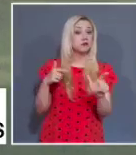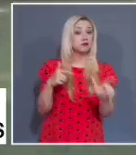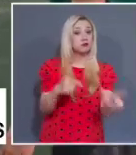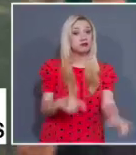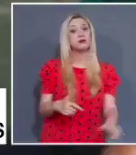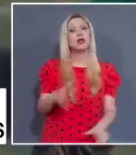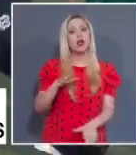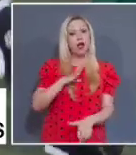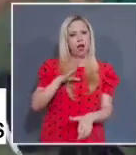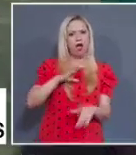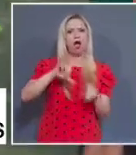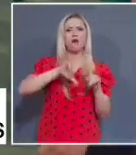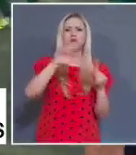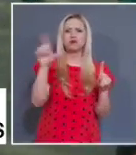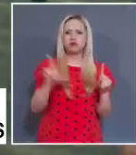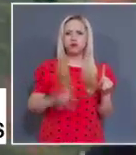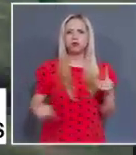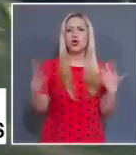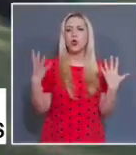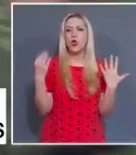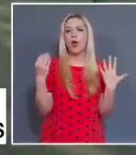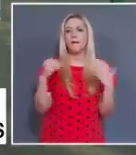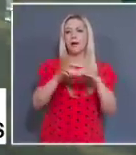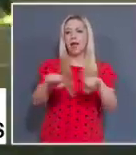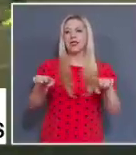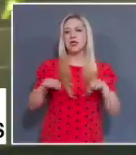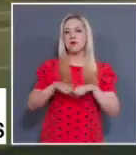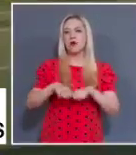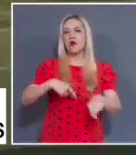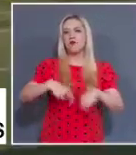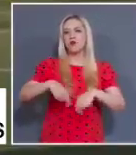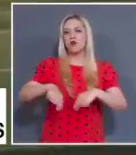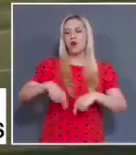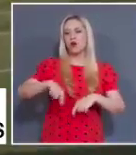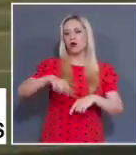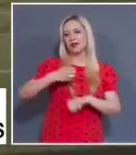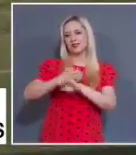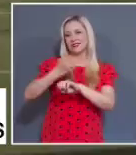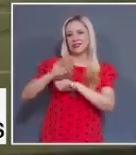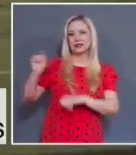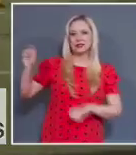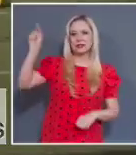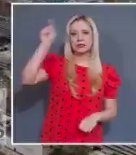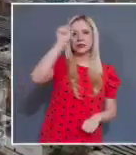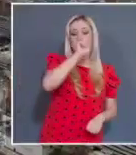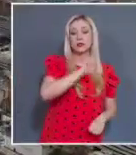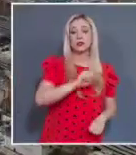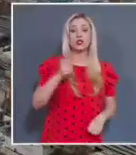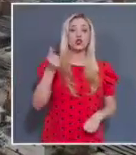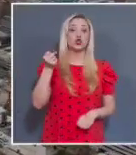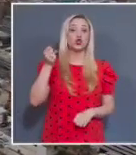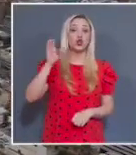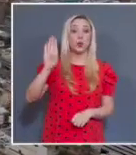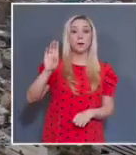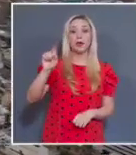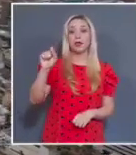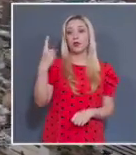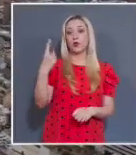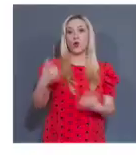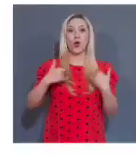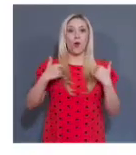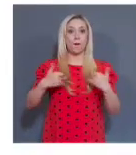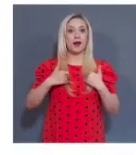9 equipos locales. La Selección Nacional Sub-21, integrada por los mejores jugadores del país, buscará el oro en los